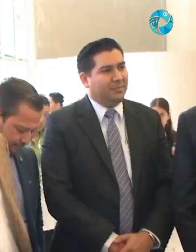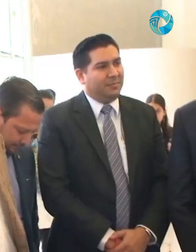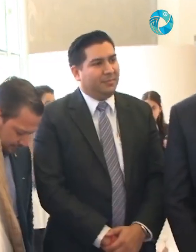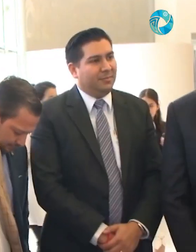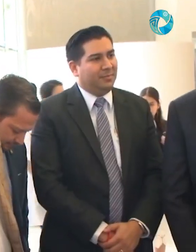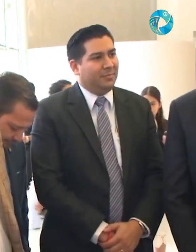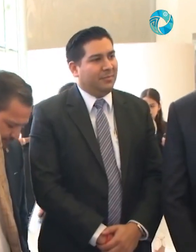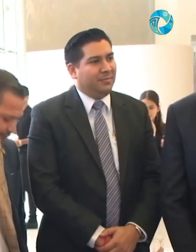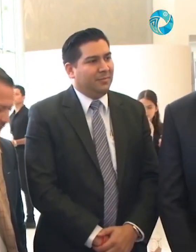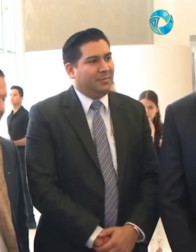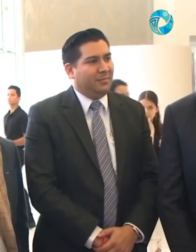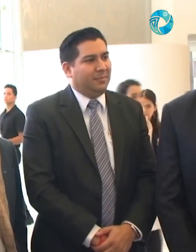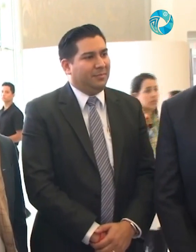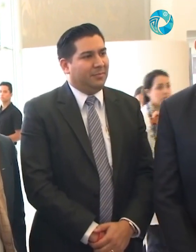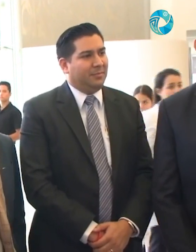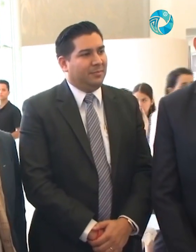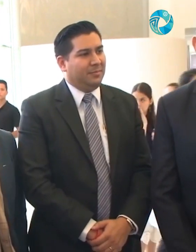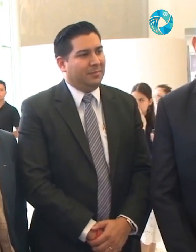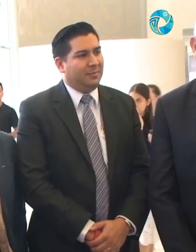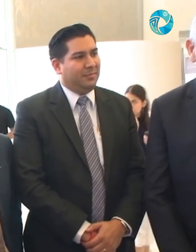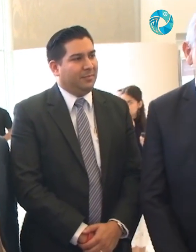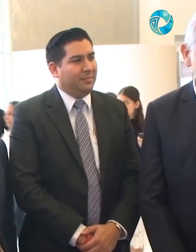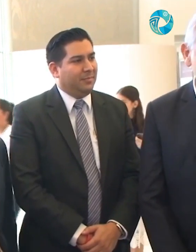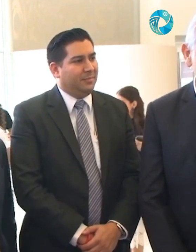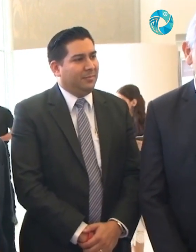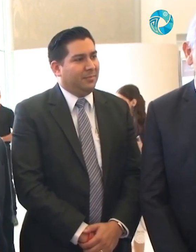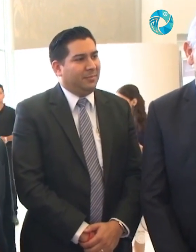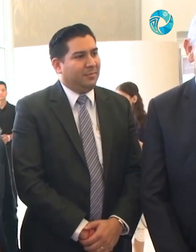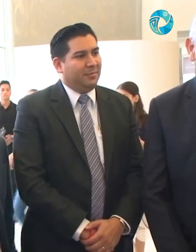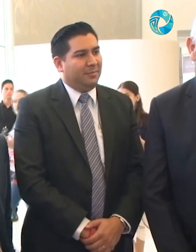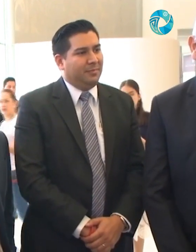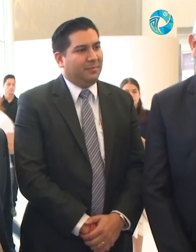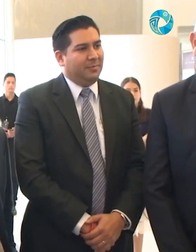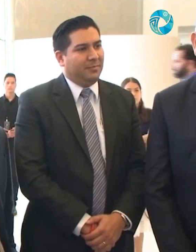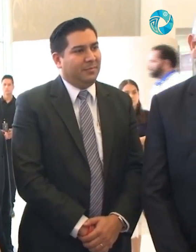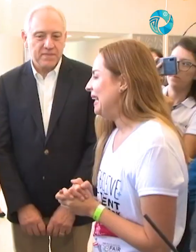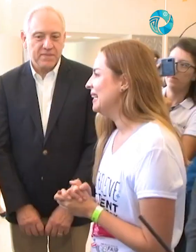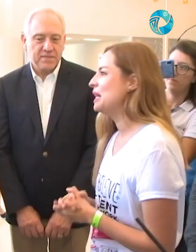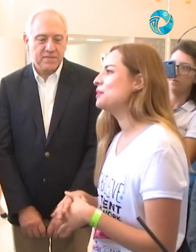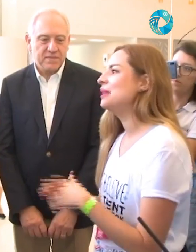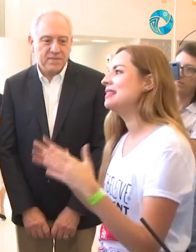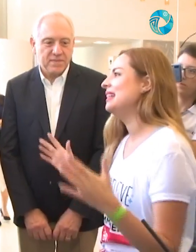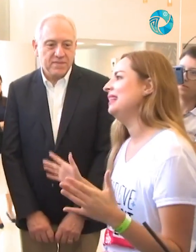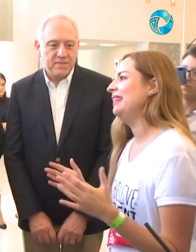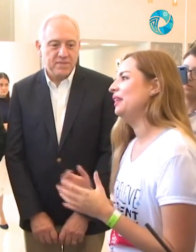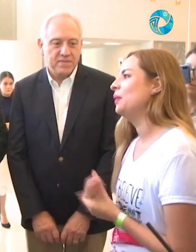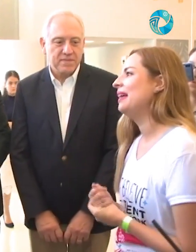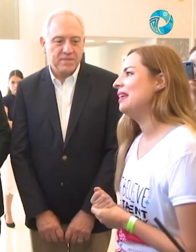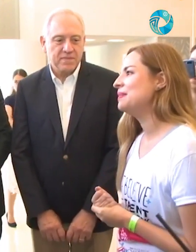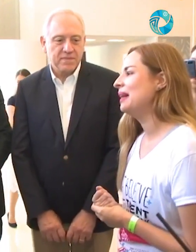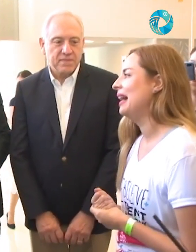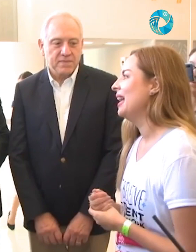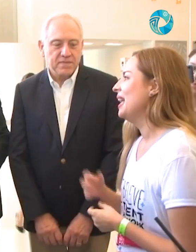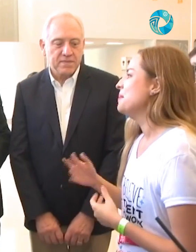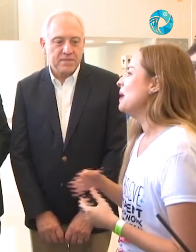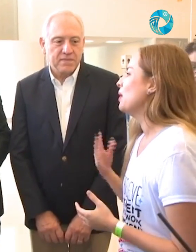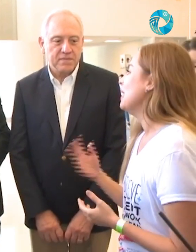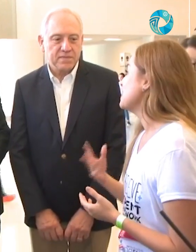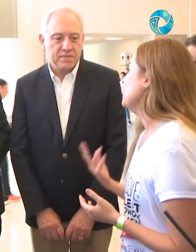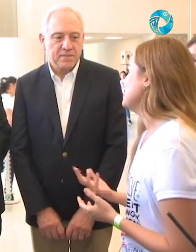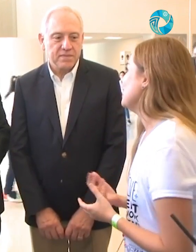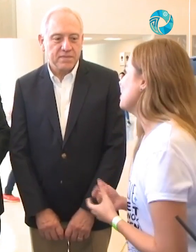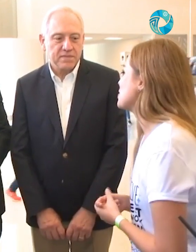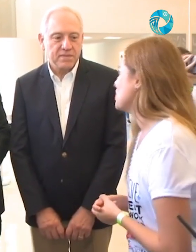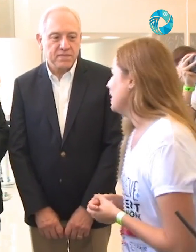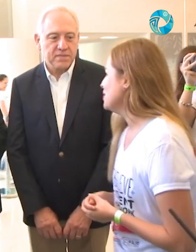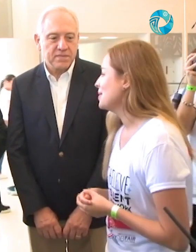discusión, 40 diputados votaron a favor de que la comparecencia del presidente de la República, Carlos Alvarado, se realice en el Salón del Plenario